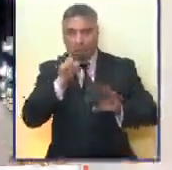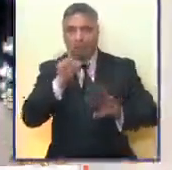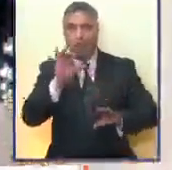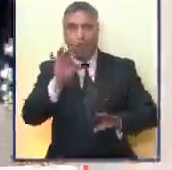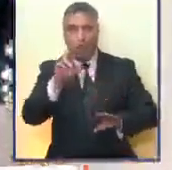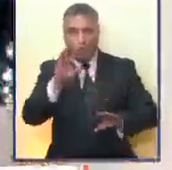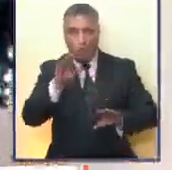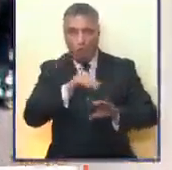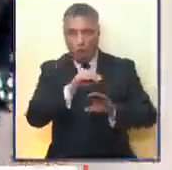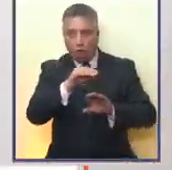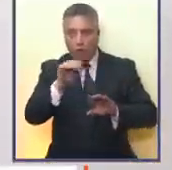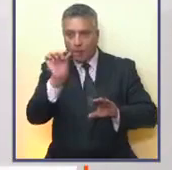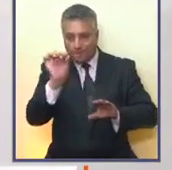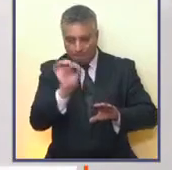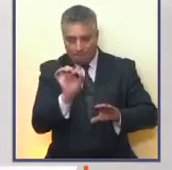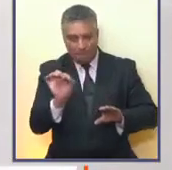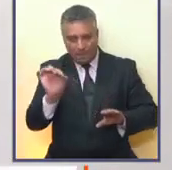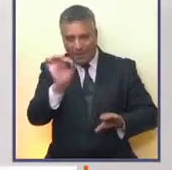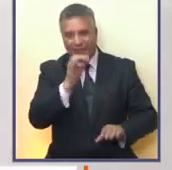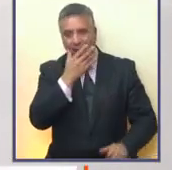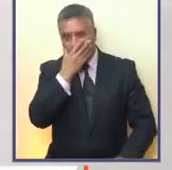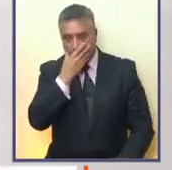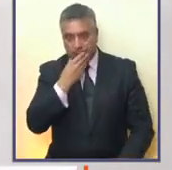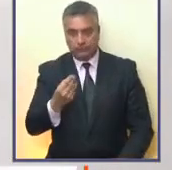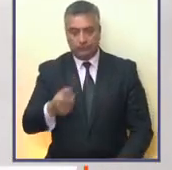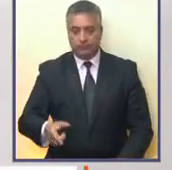macizo y piedras preciosas.